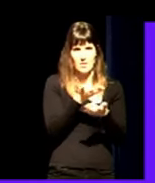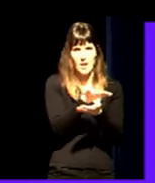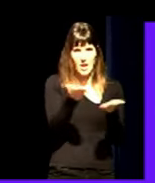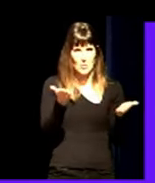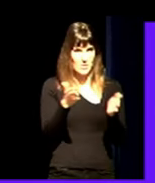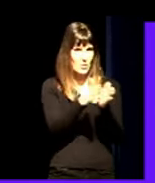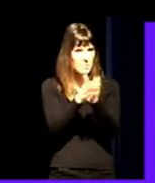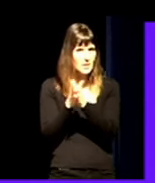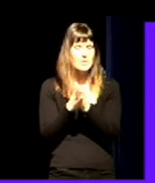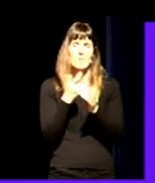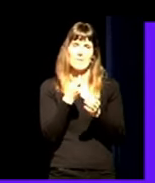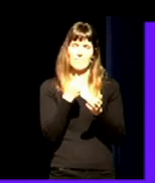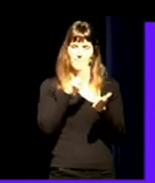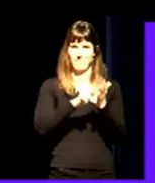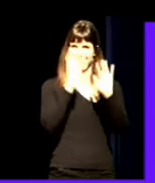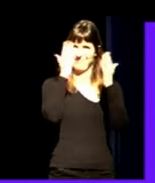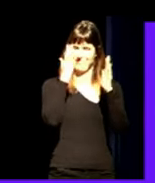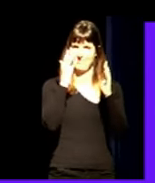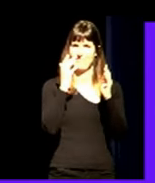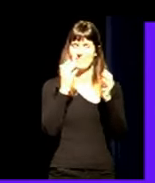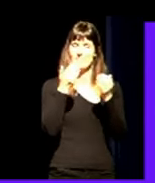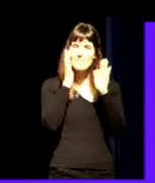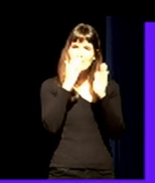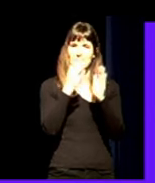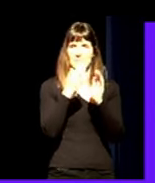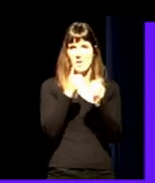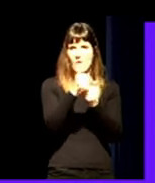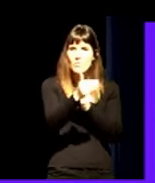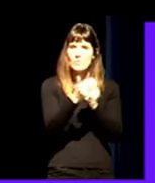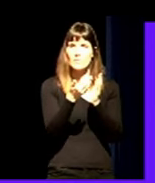factor de mérito a la hora de elaborar